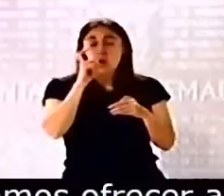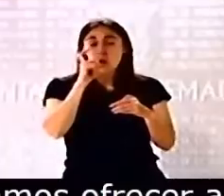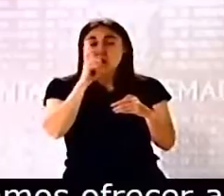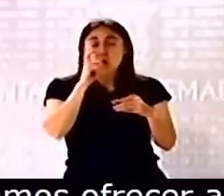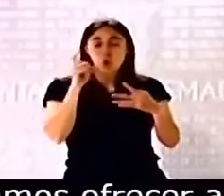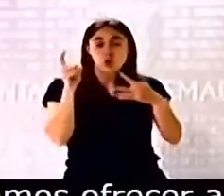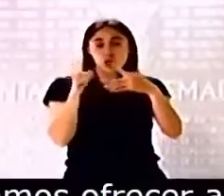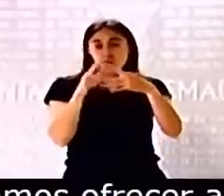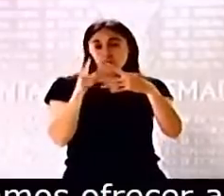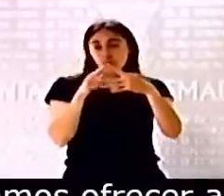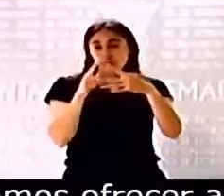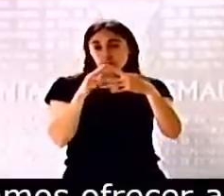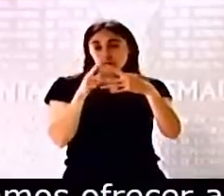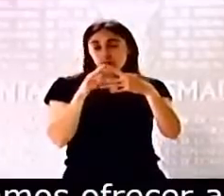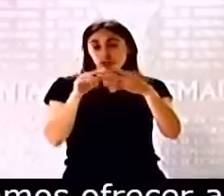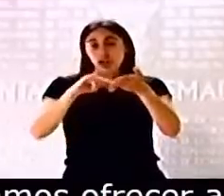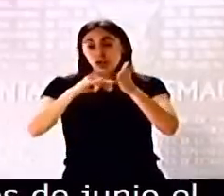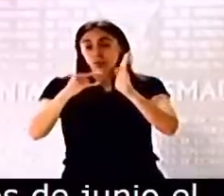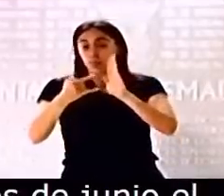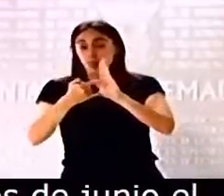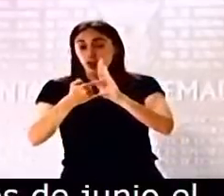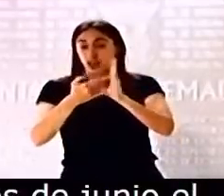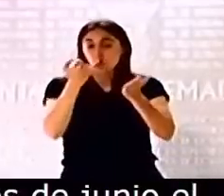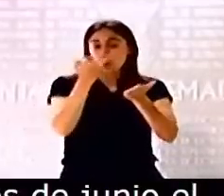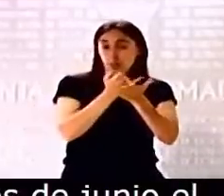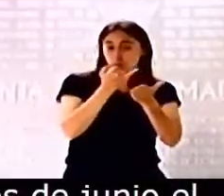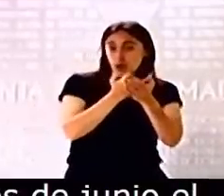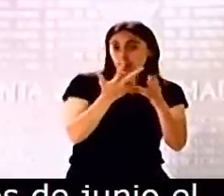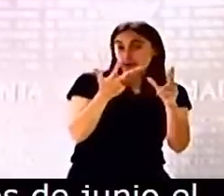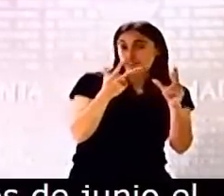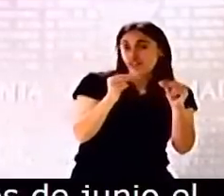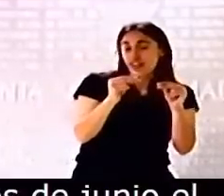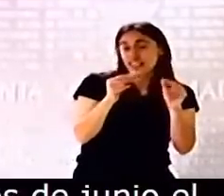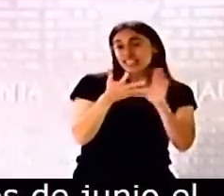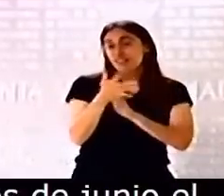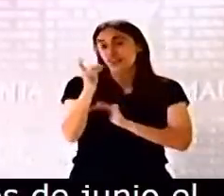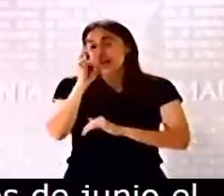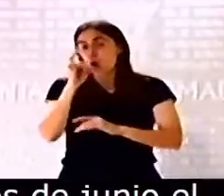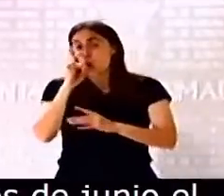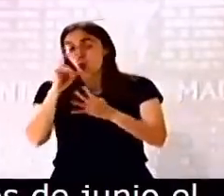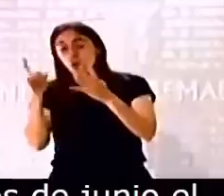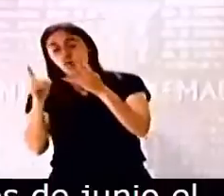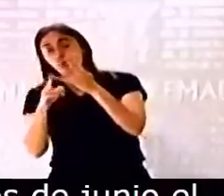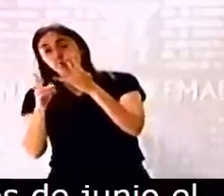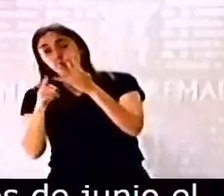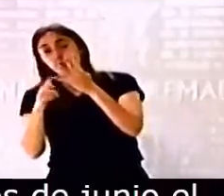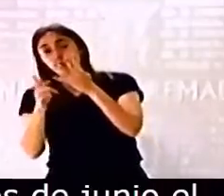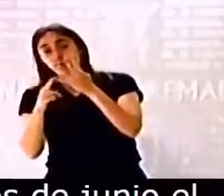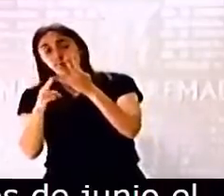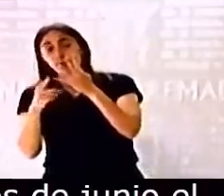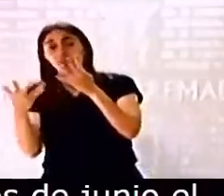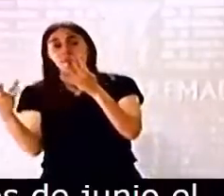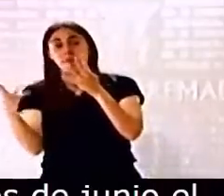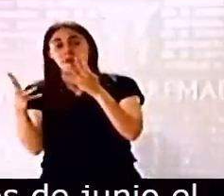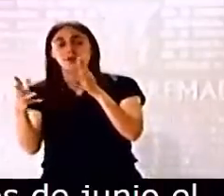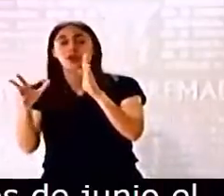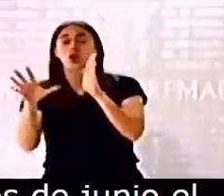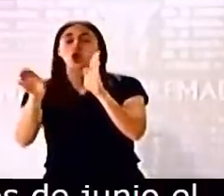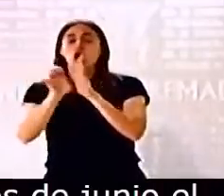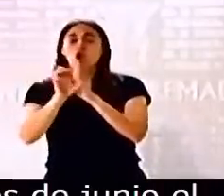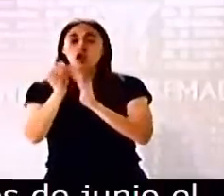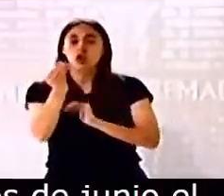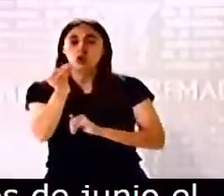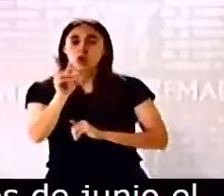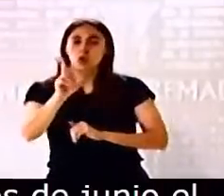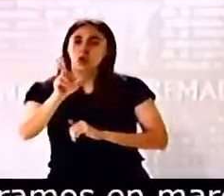el proyecto piloto haya finalizado y a finales de junio tengamos en marcha y en funcionamiento el código QR que nos